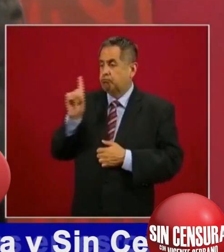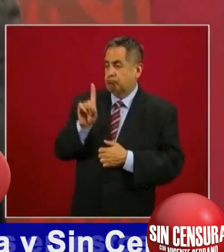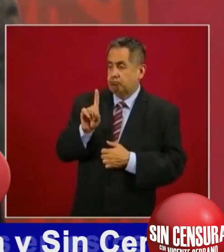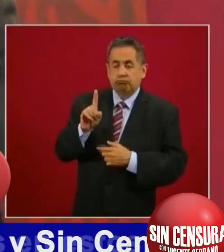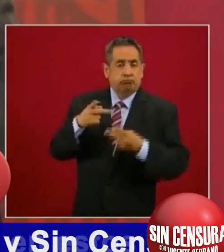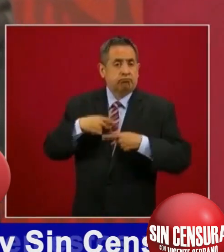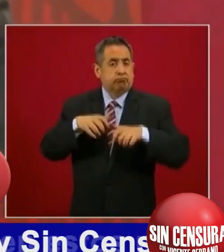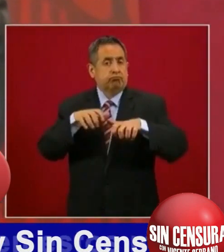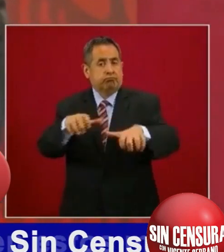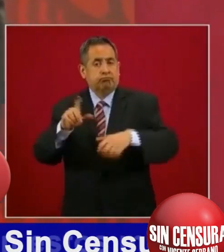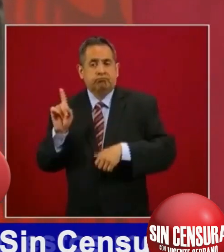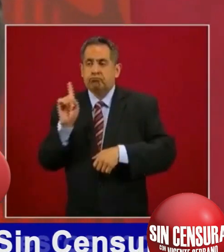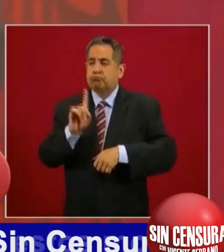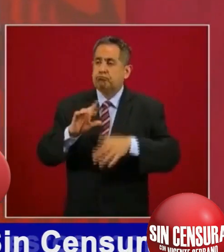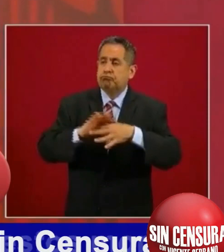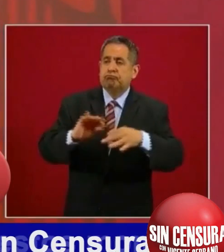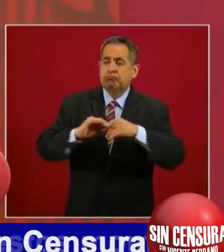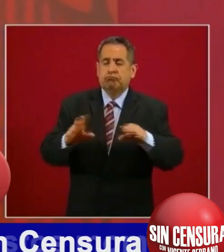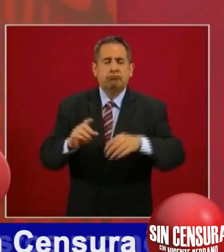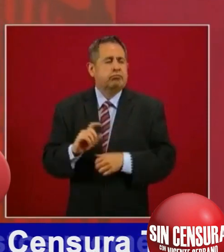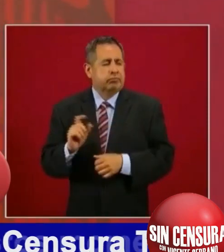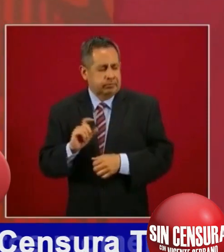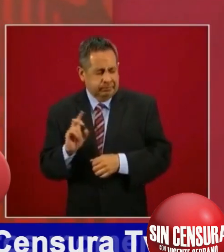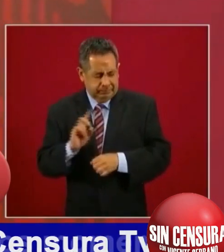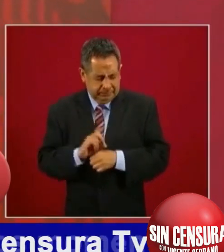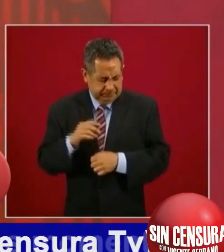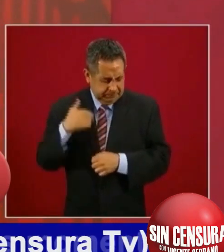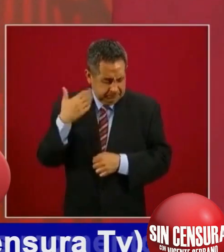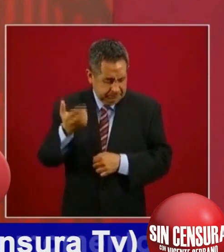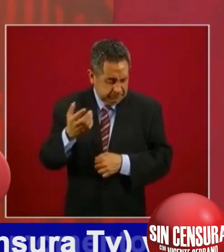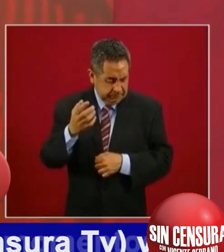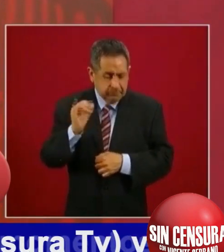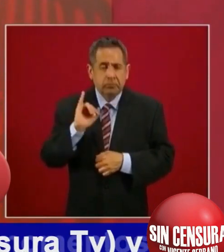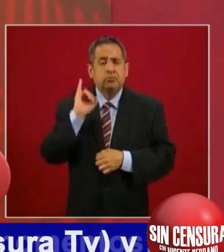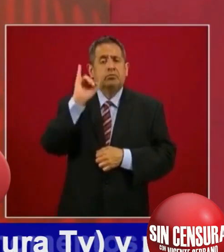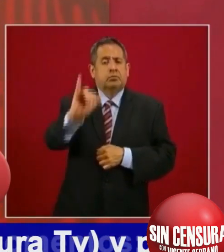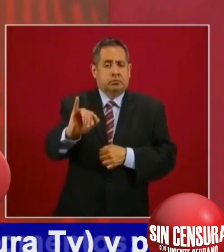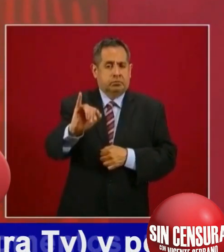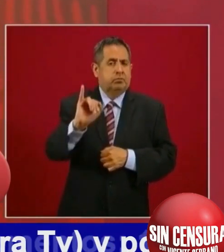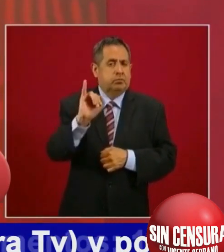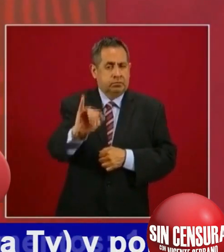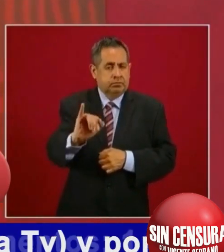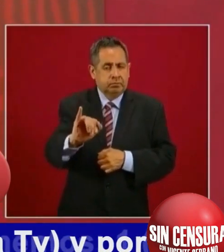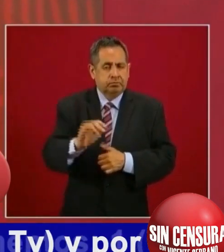va a ser el jueves de la semana próxima.